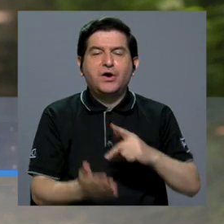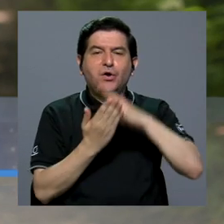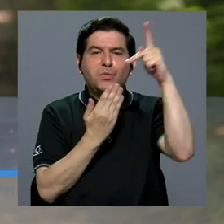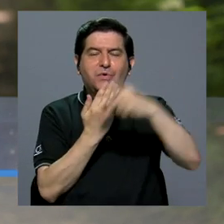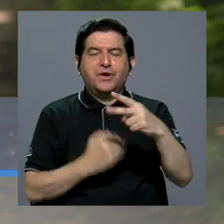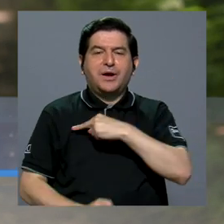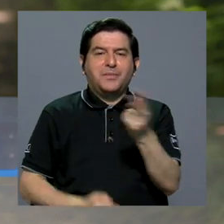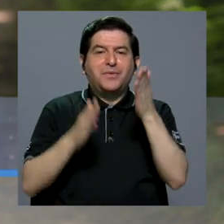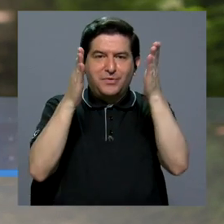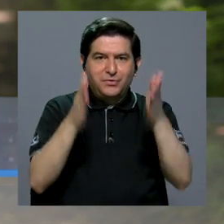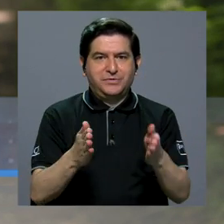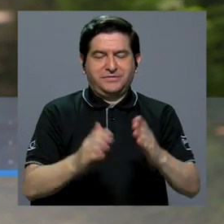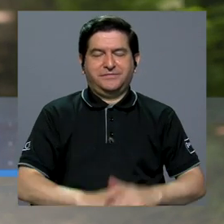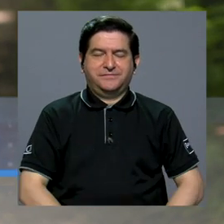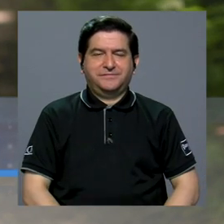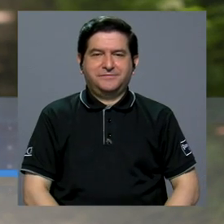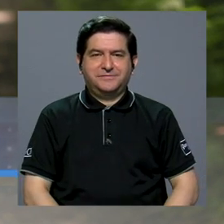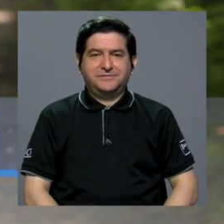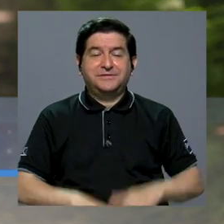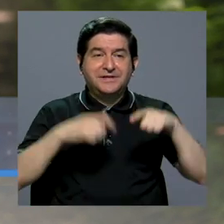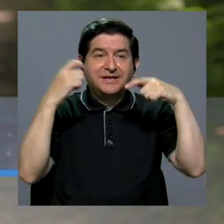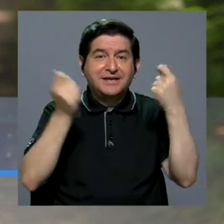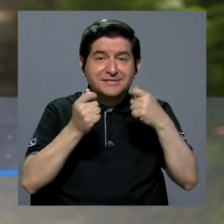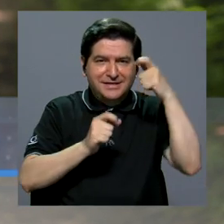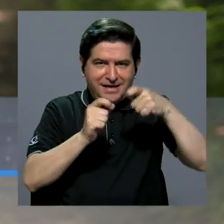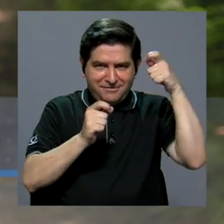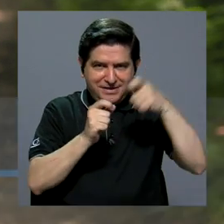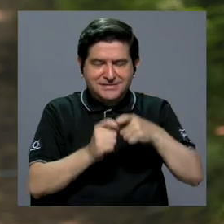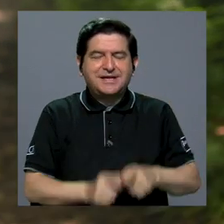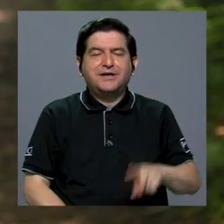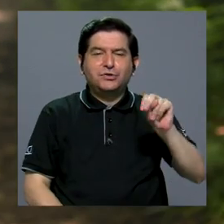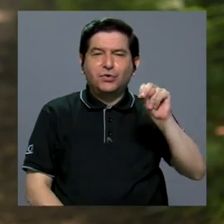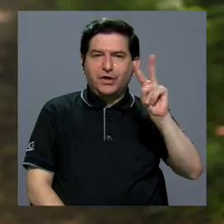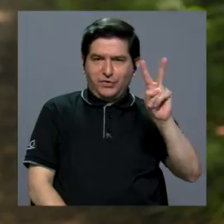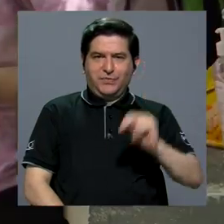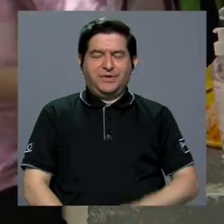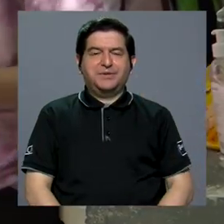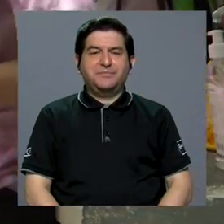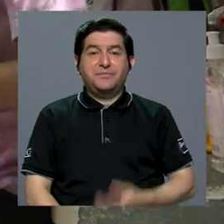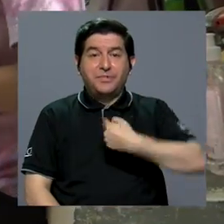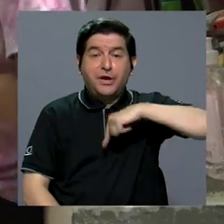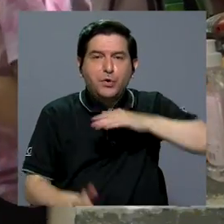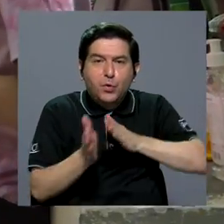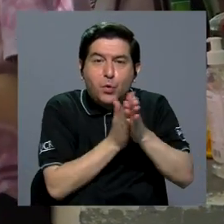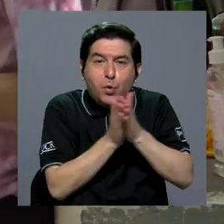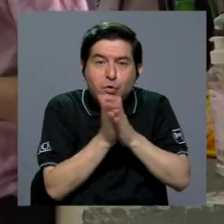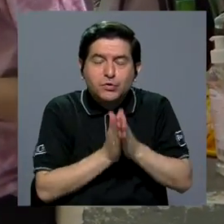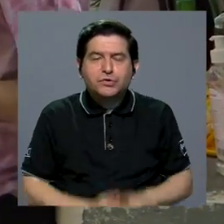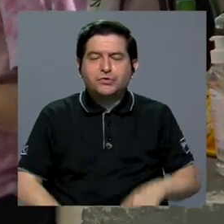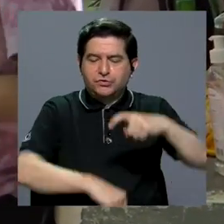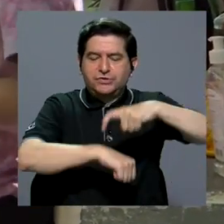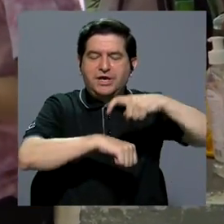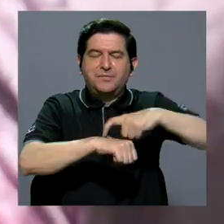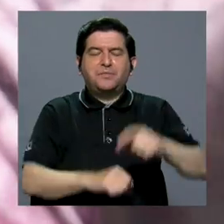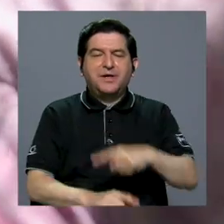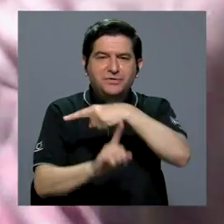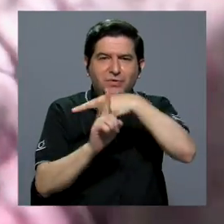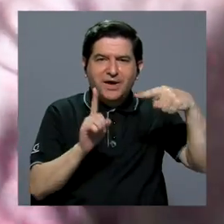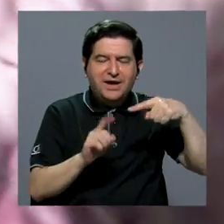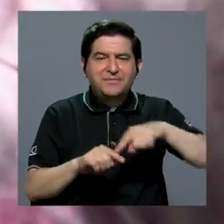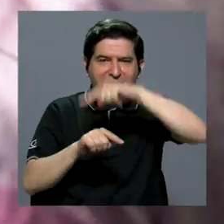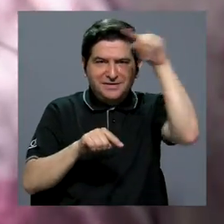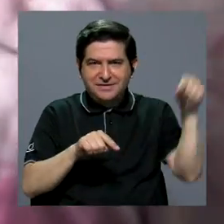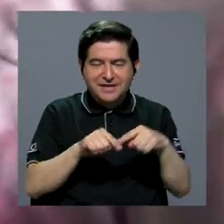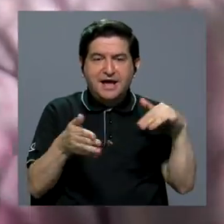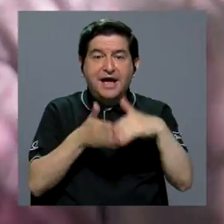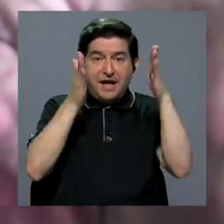programa de voluntariado, que se celebrará en el próximo mes de noviembre. Estamos aprovechando esta época interciclo, que